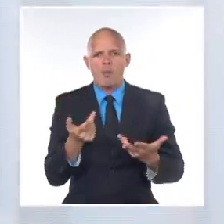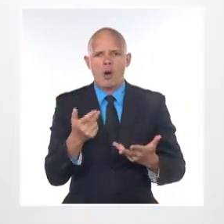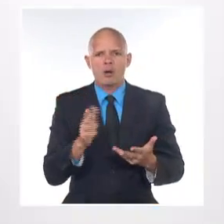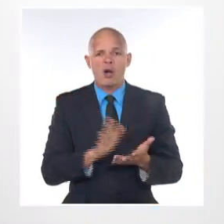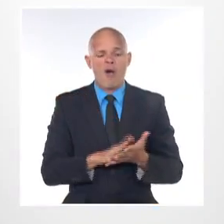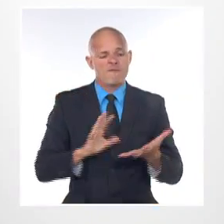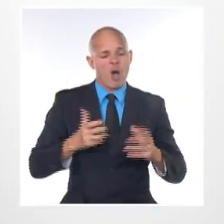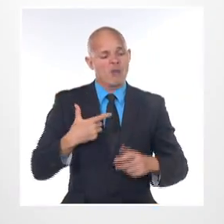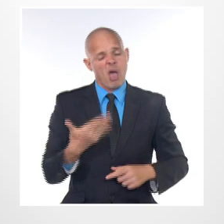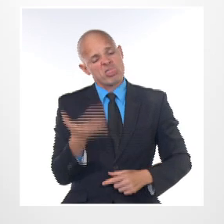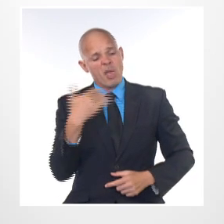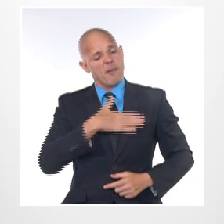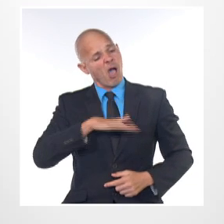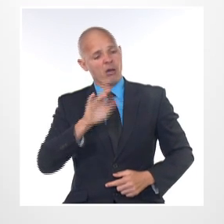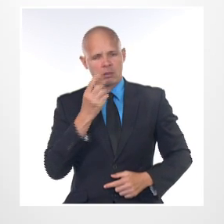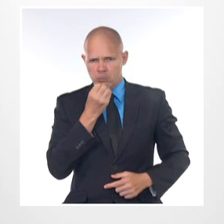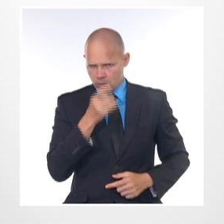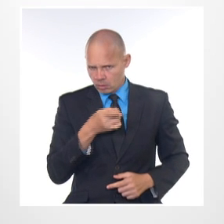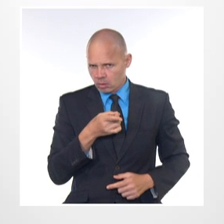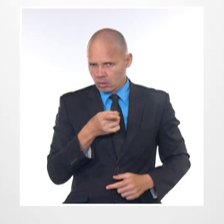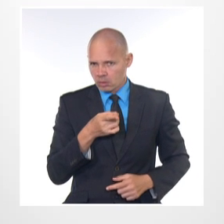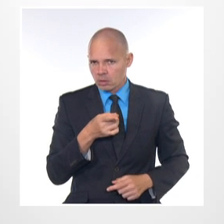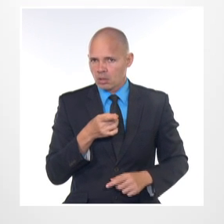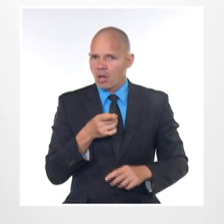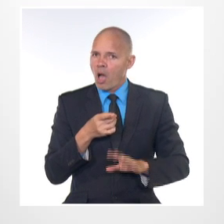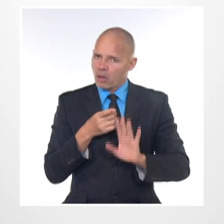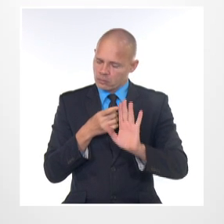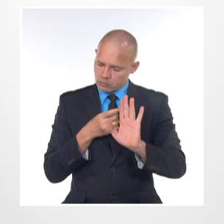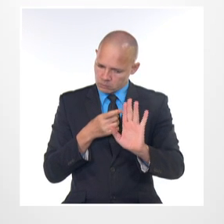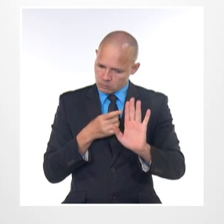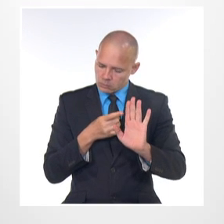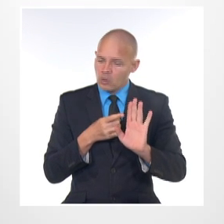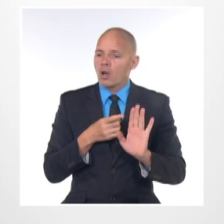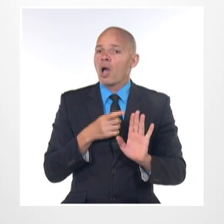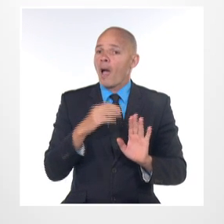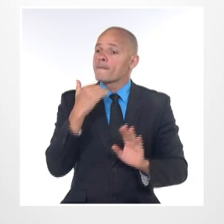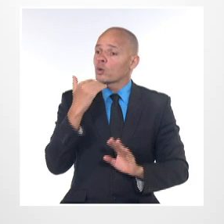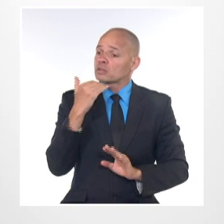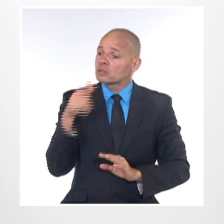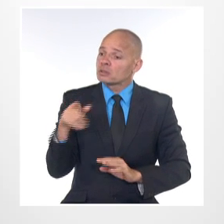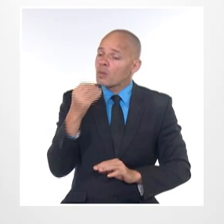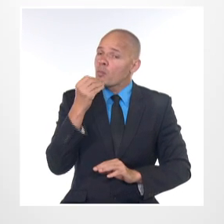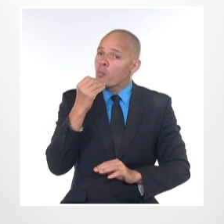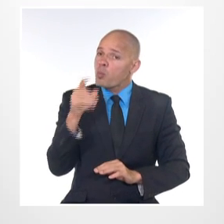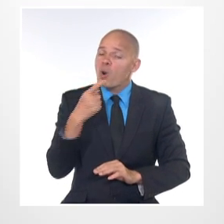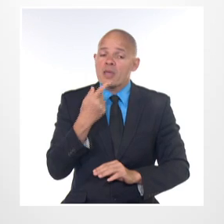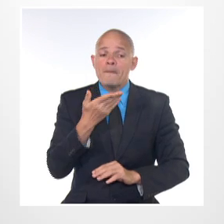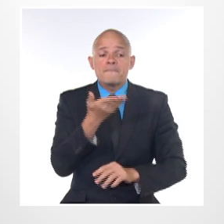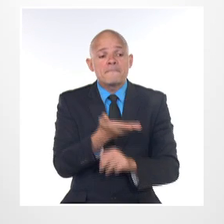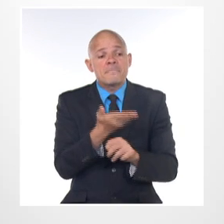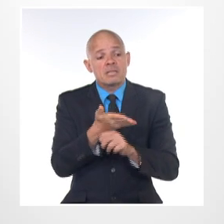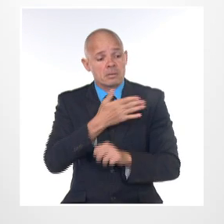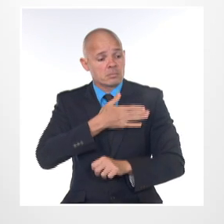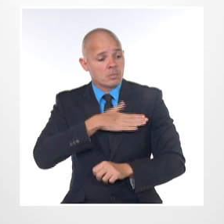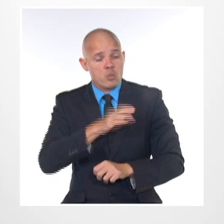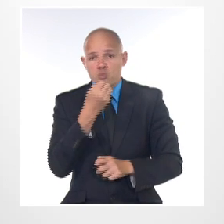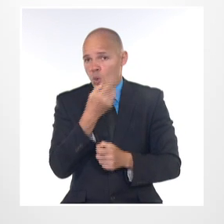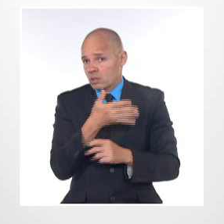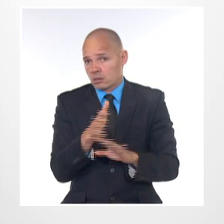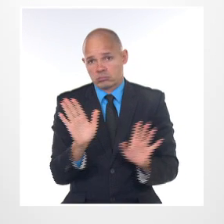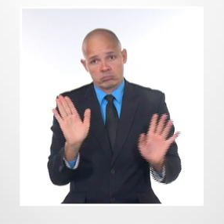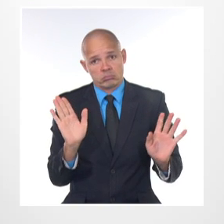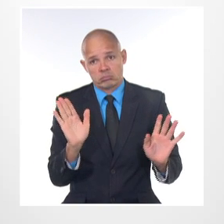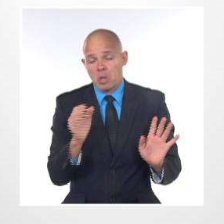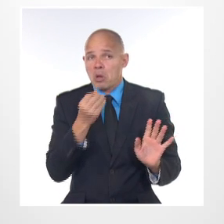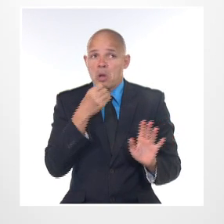a partir de los indicios que esta persona o el lugar donde se encuentre pueden evidenciar que puede existir una normalidad en este lugar.